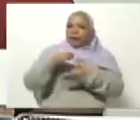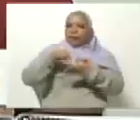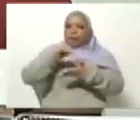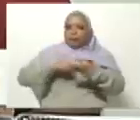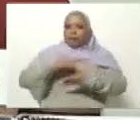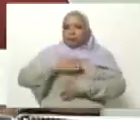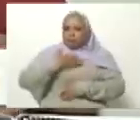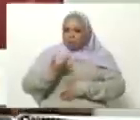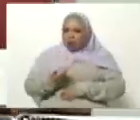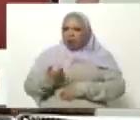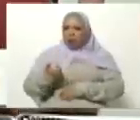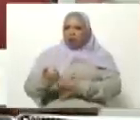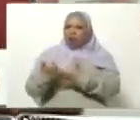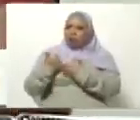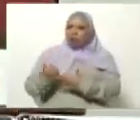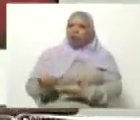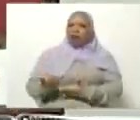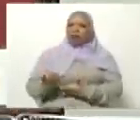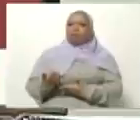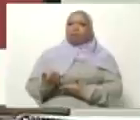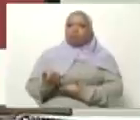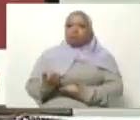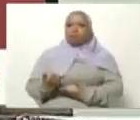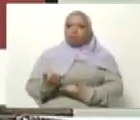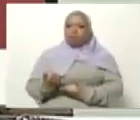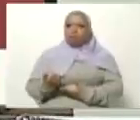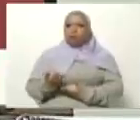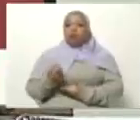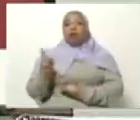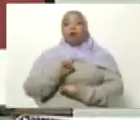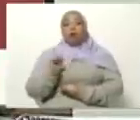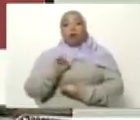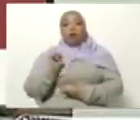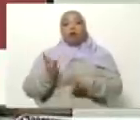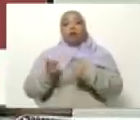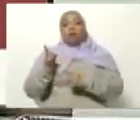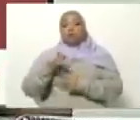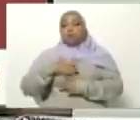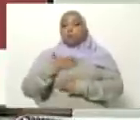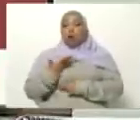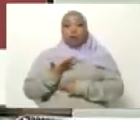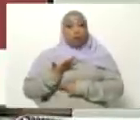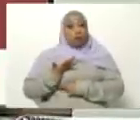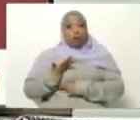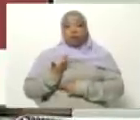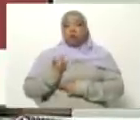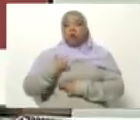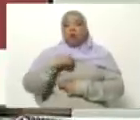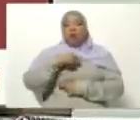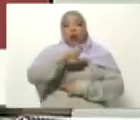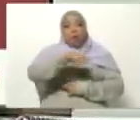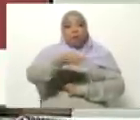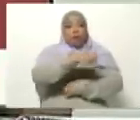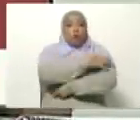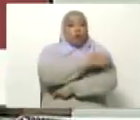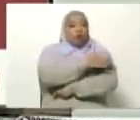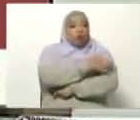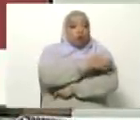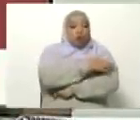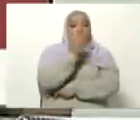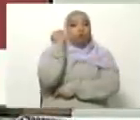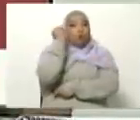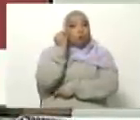son capaces. Que estén contentos, no podemos esperar eso porque ellos en verdad no apuestan a la tranquilidad de nuestro pueblo.